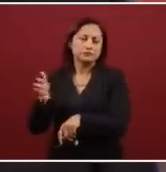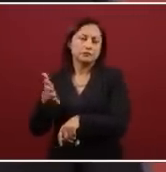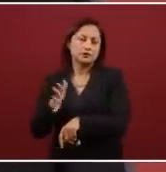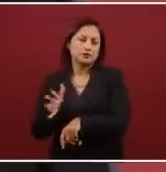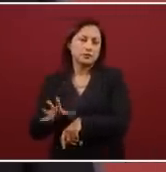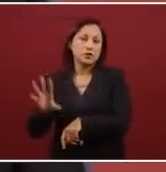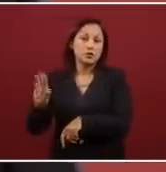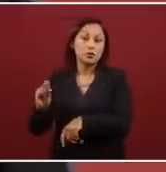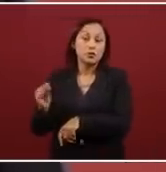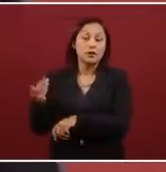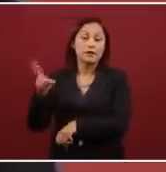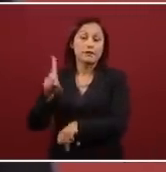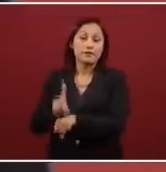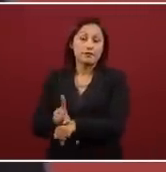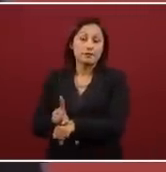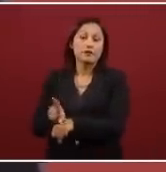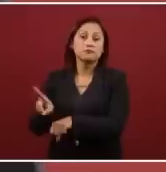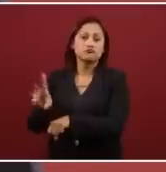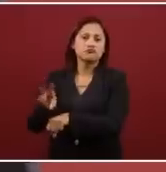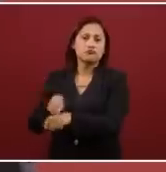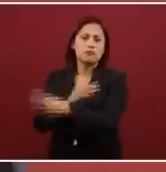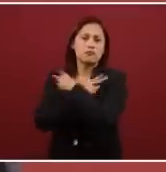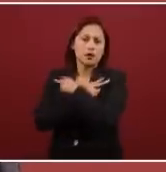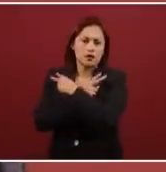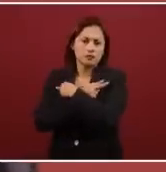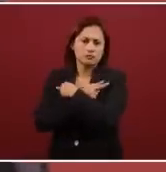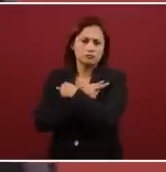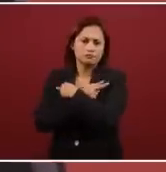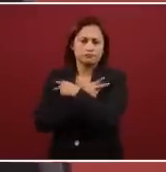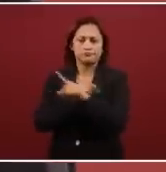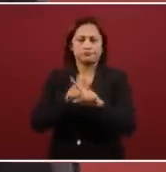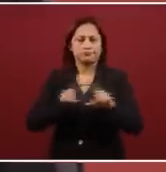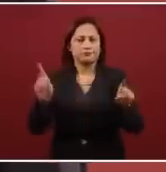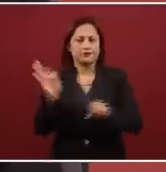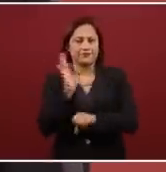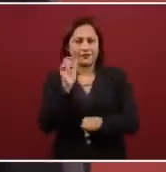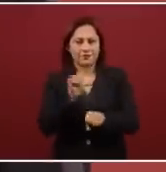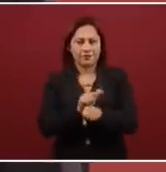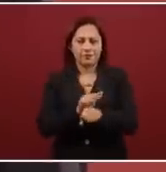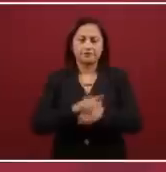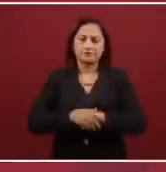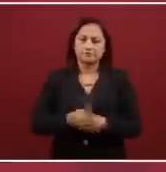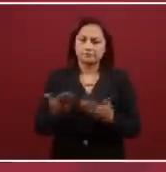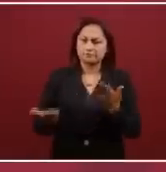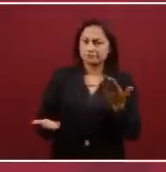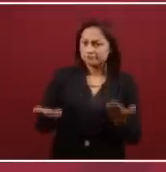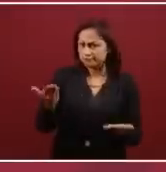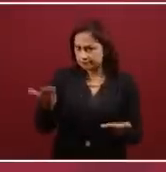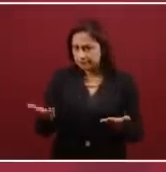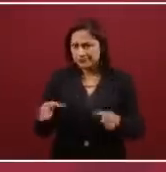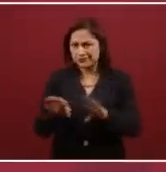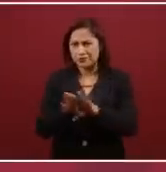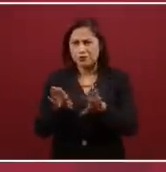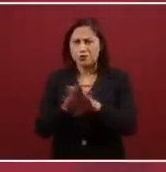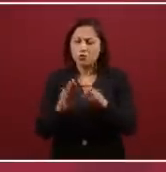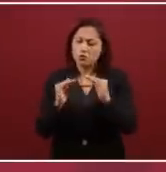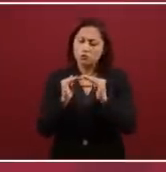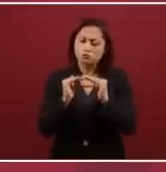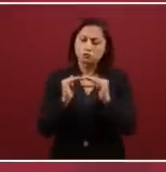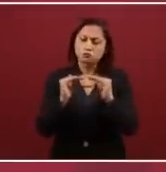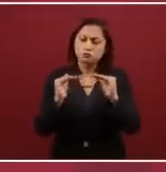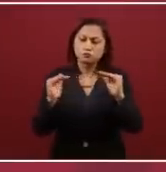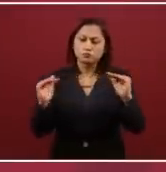de vacaciones. Entonces, ¿cómo homologar eso para